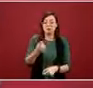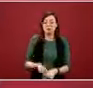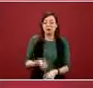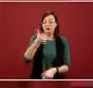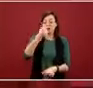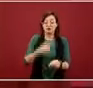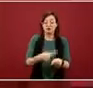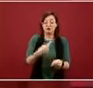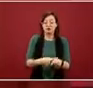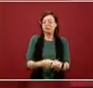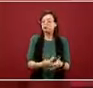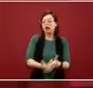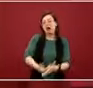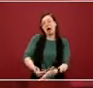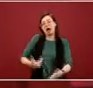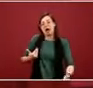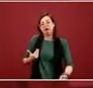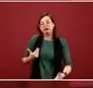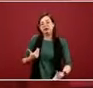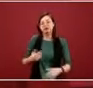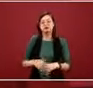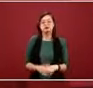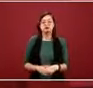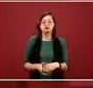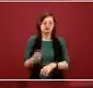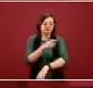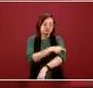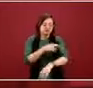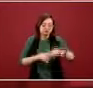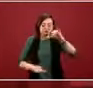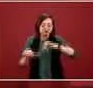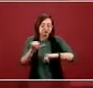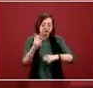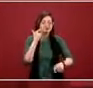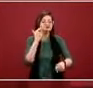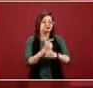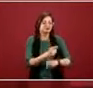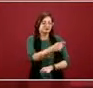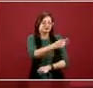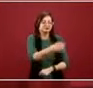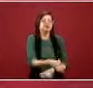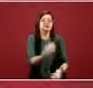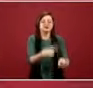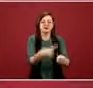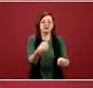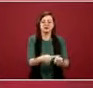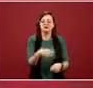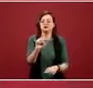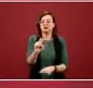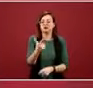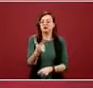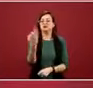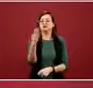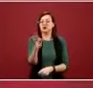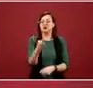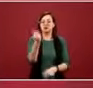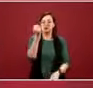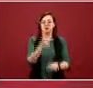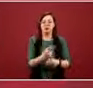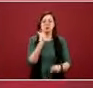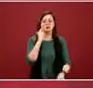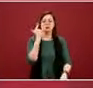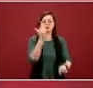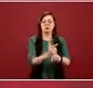Como resultado de ese mecanismo, logramos detectar el primer caso el 27 de febrero. Pero